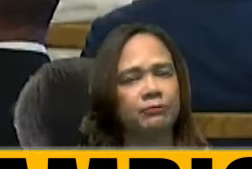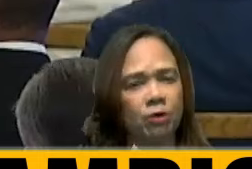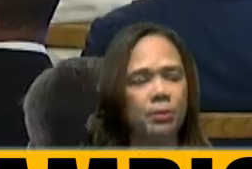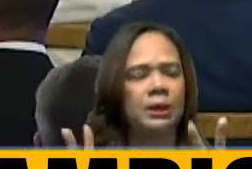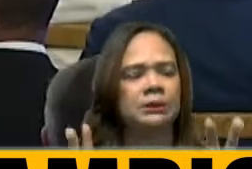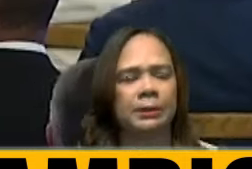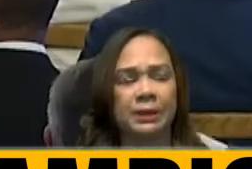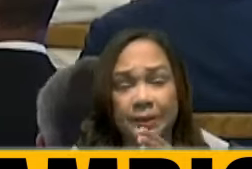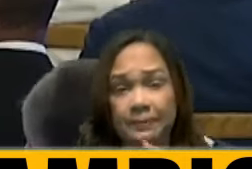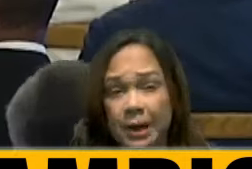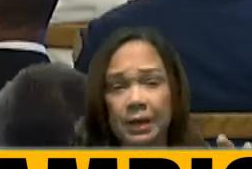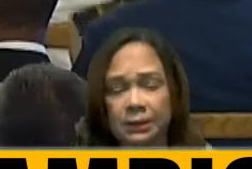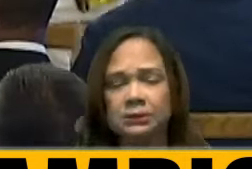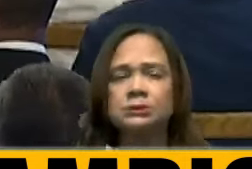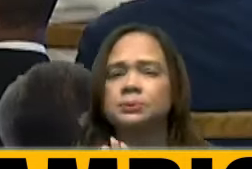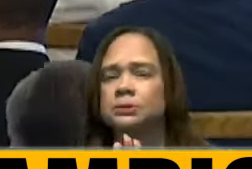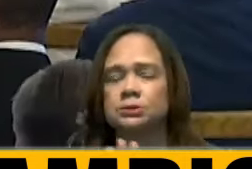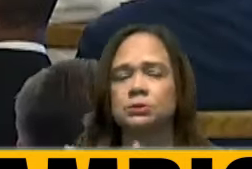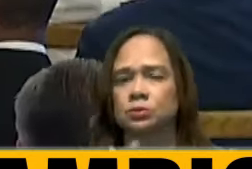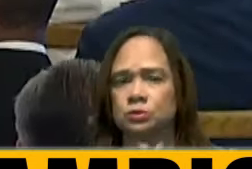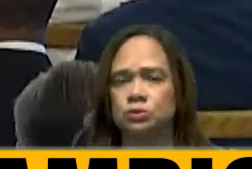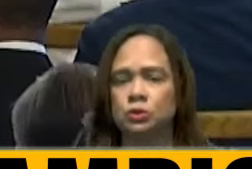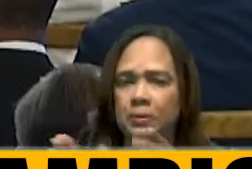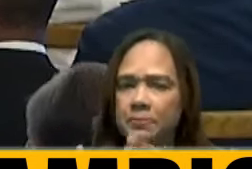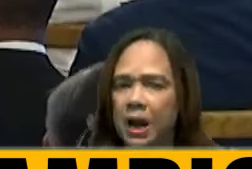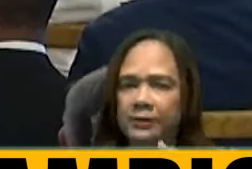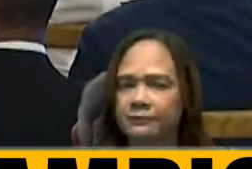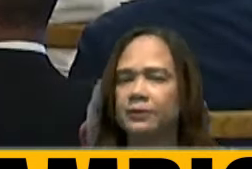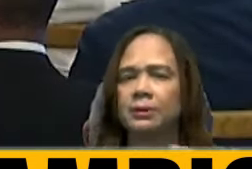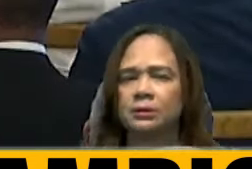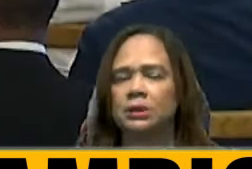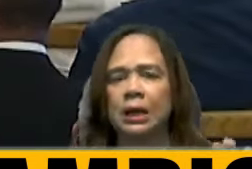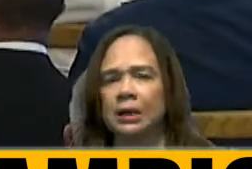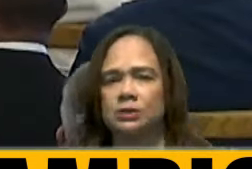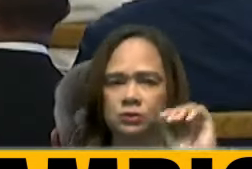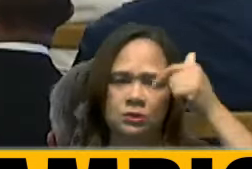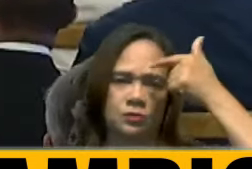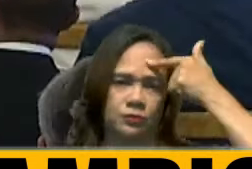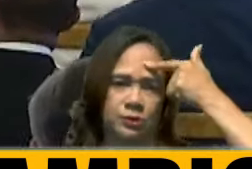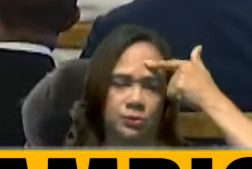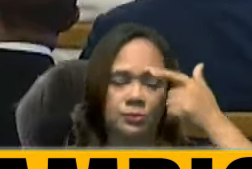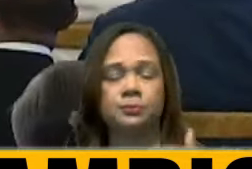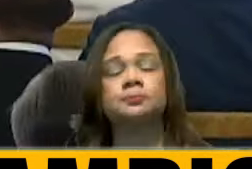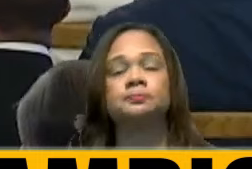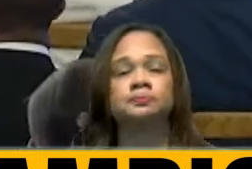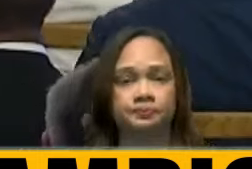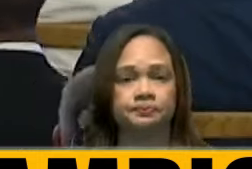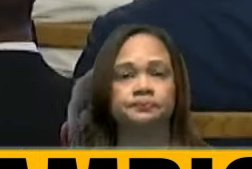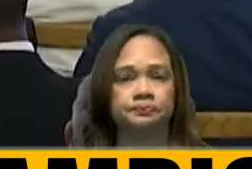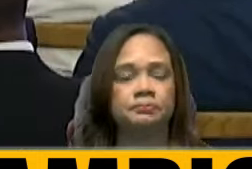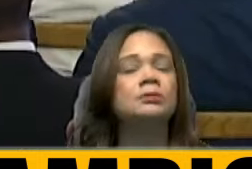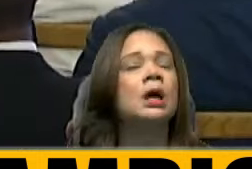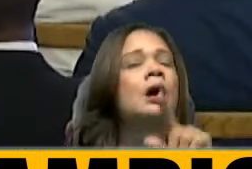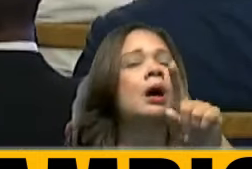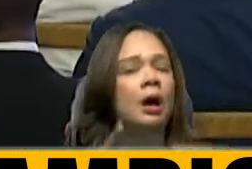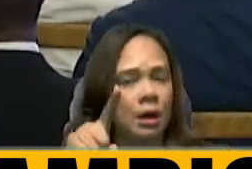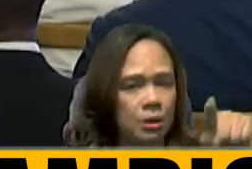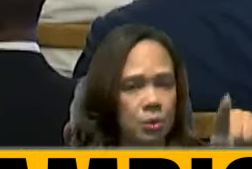temas de organización y presentación también de las acciones del gobierno hay varias